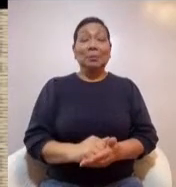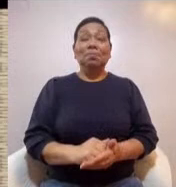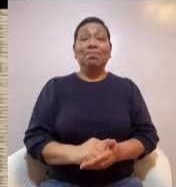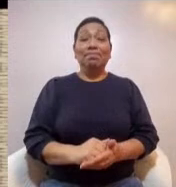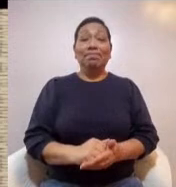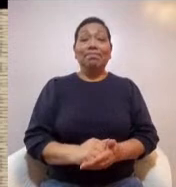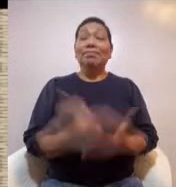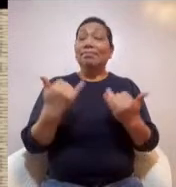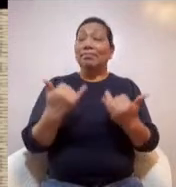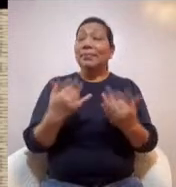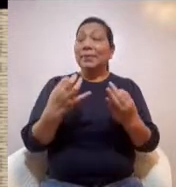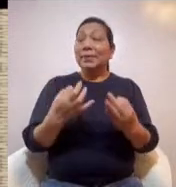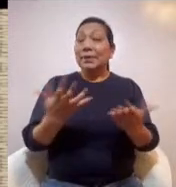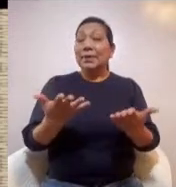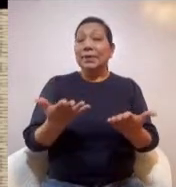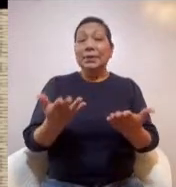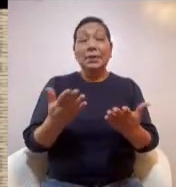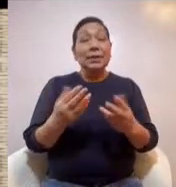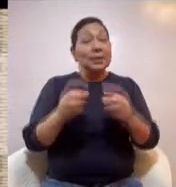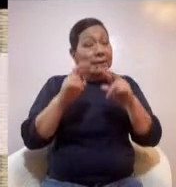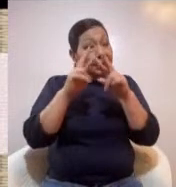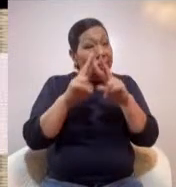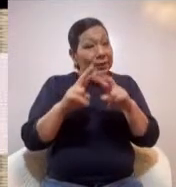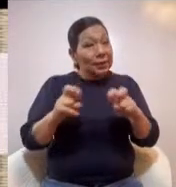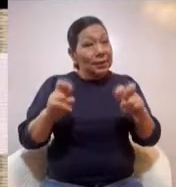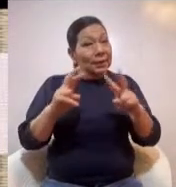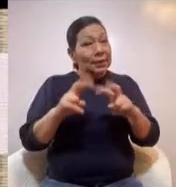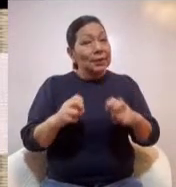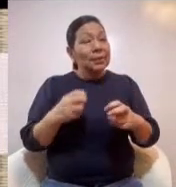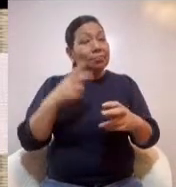María Candelaria. Bueno, te decía que este